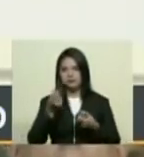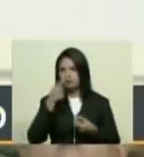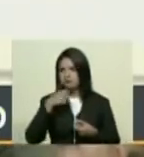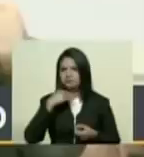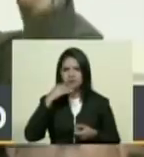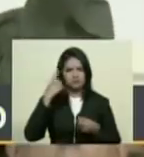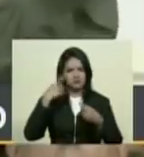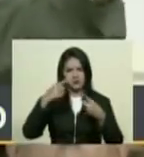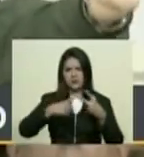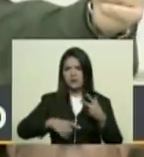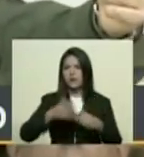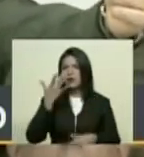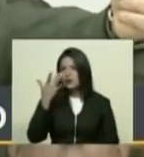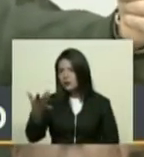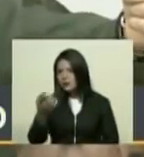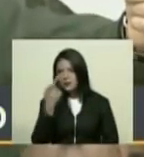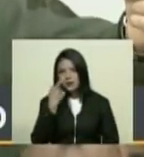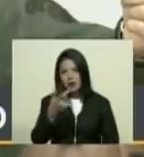bien equipado. Aquí estoy viendo